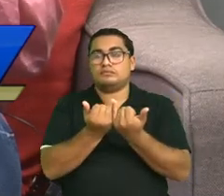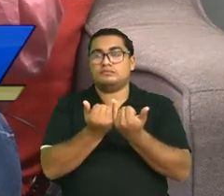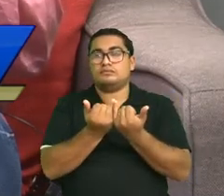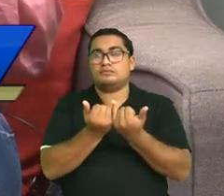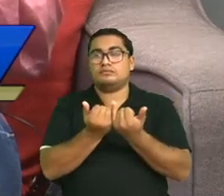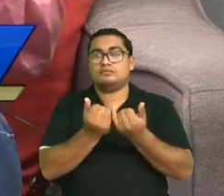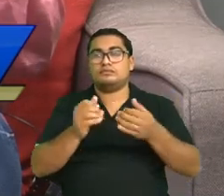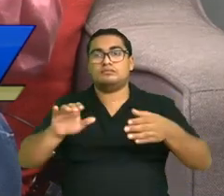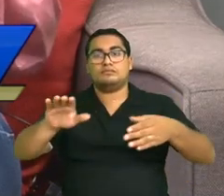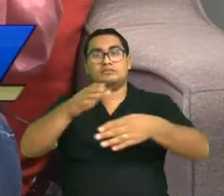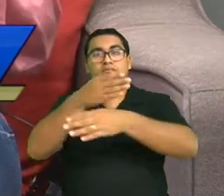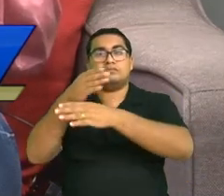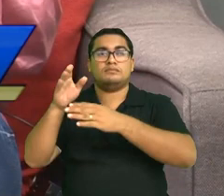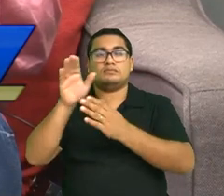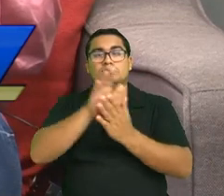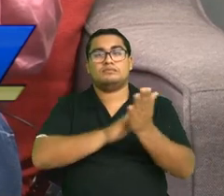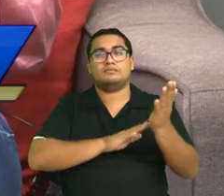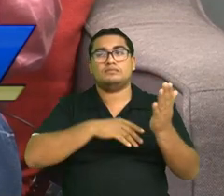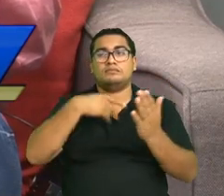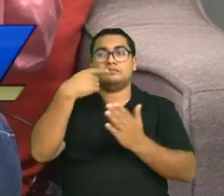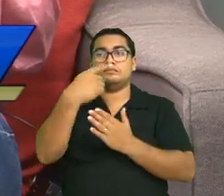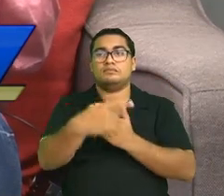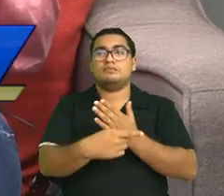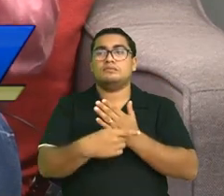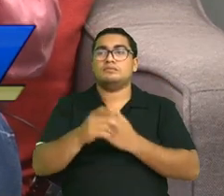diferentes programas, porque ya decíamos, tenemos